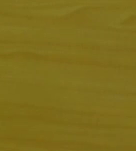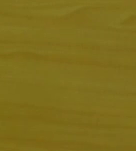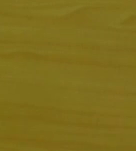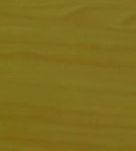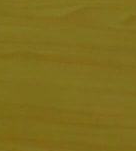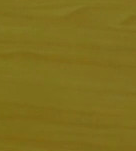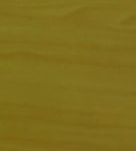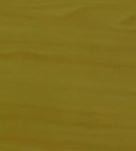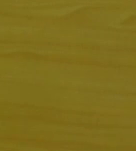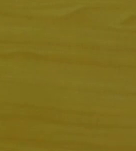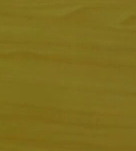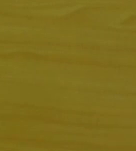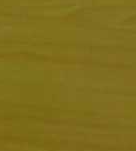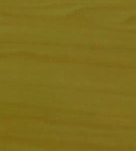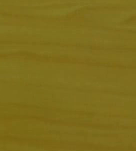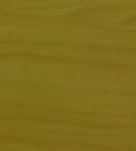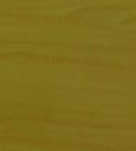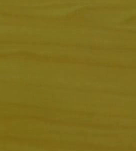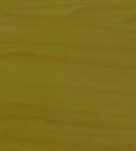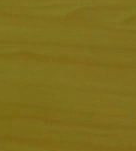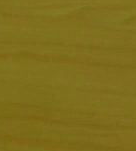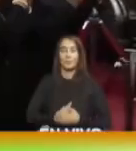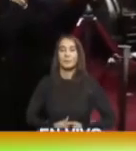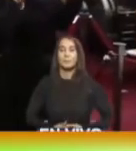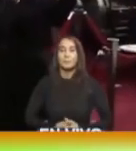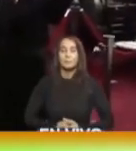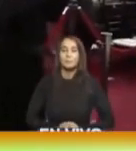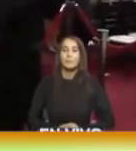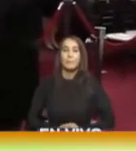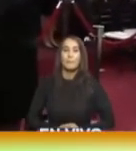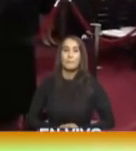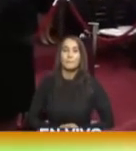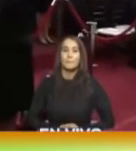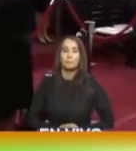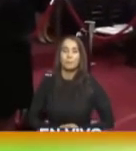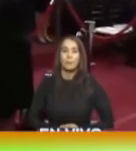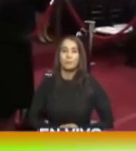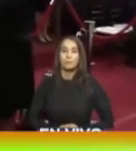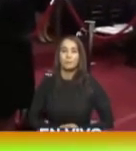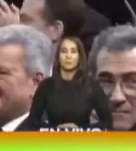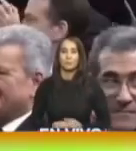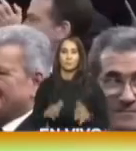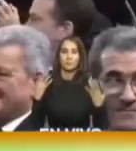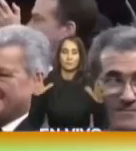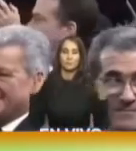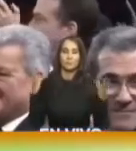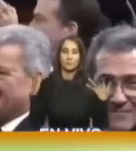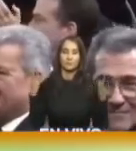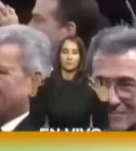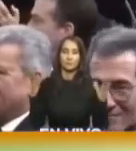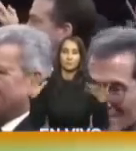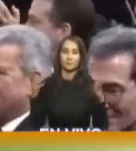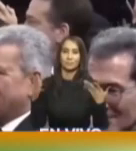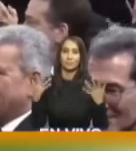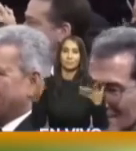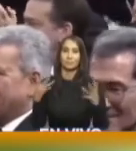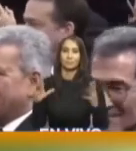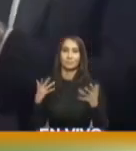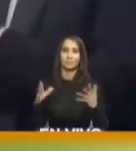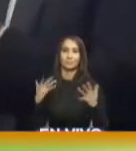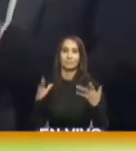a visibilizarlo como que hay que continuar con él. Y eso es